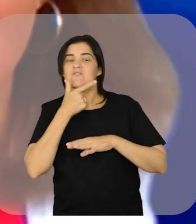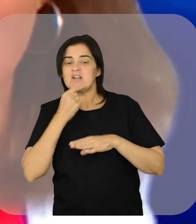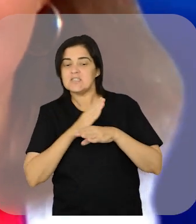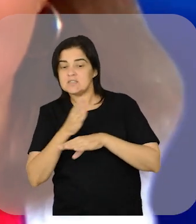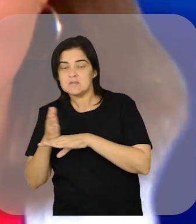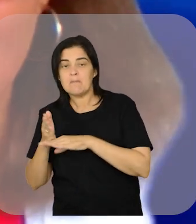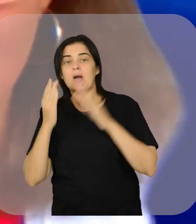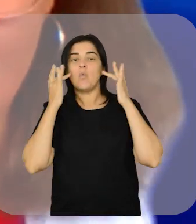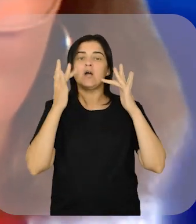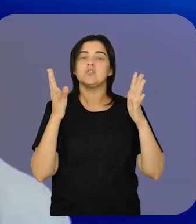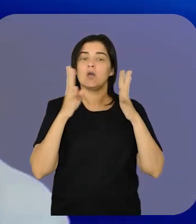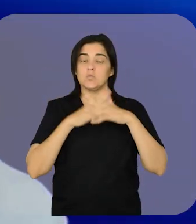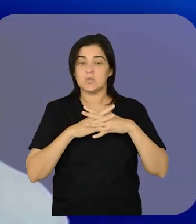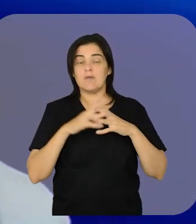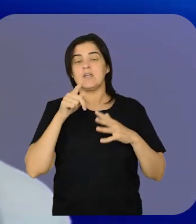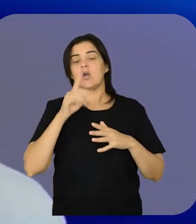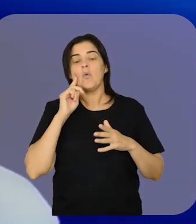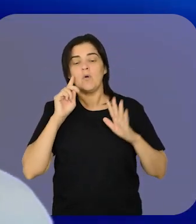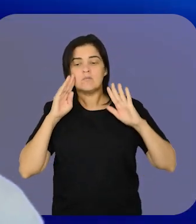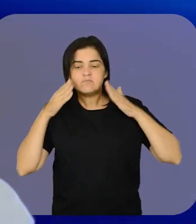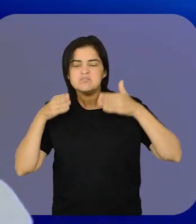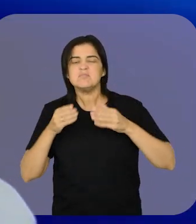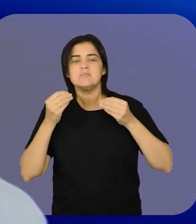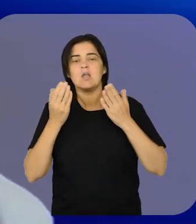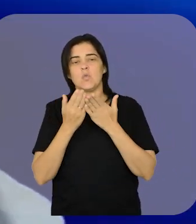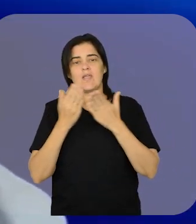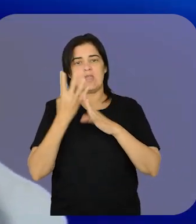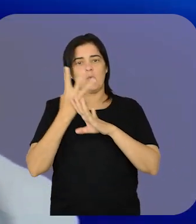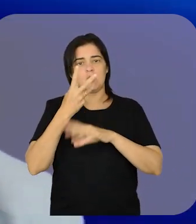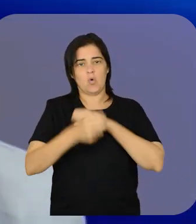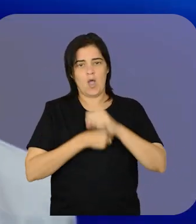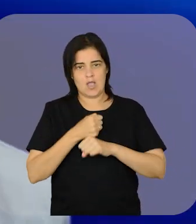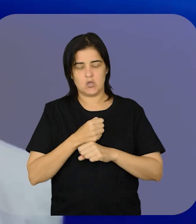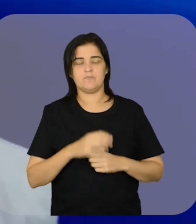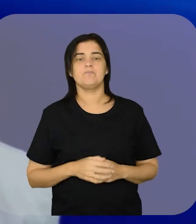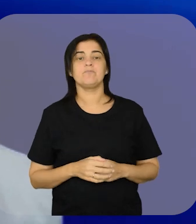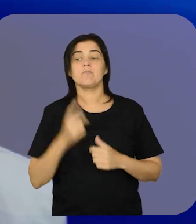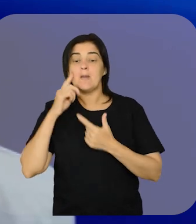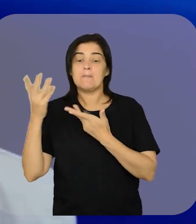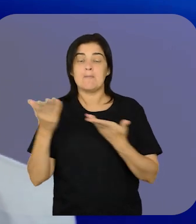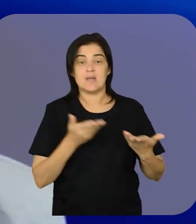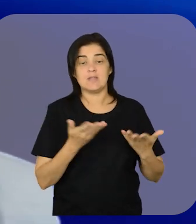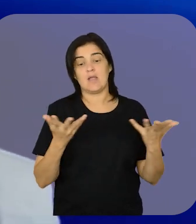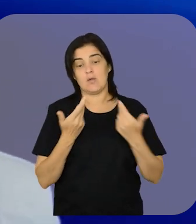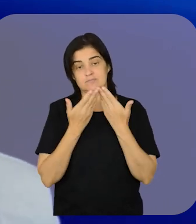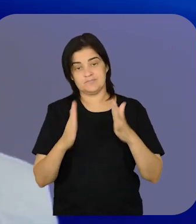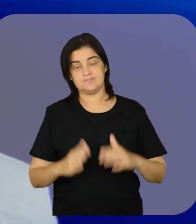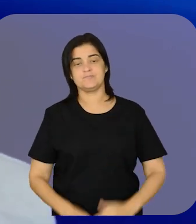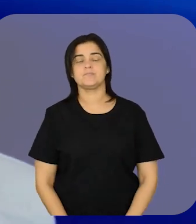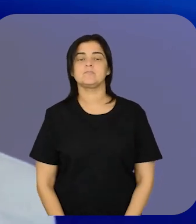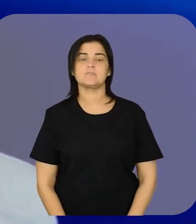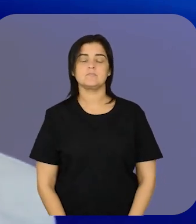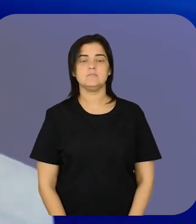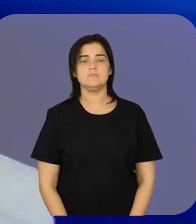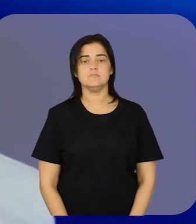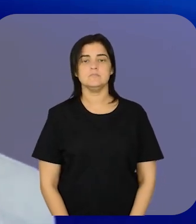para la Educación Inclusiva, identificado por los estudiantes de cuarto año. Bueno, bienvenidas y adelante.